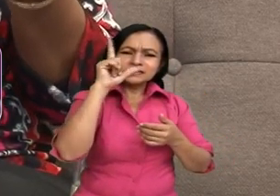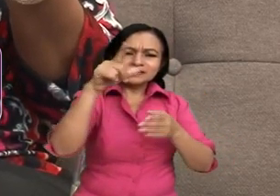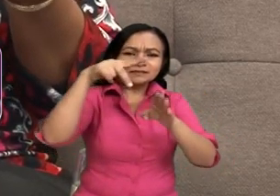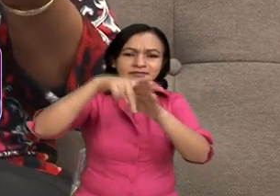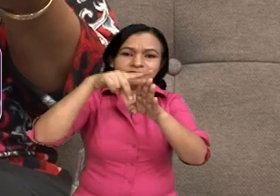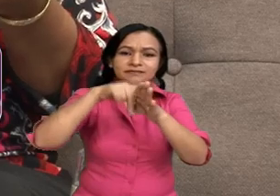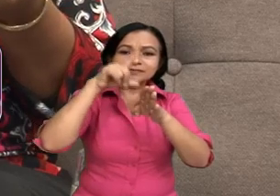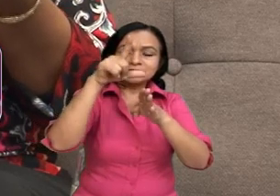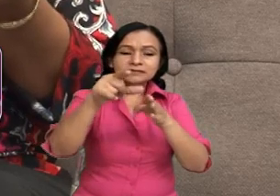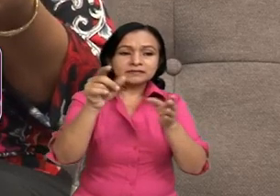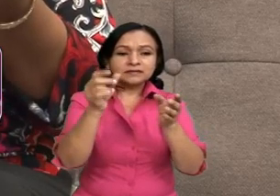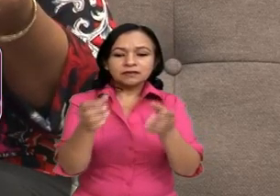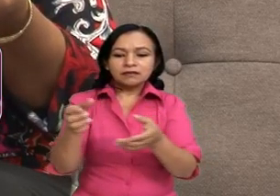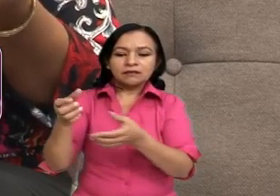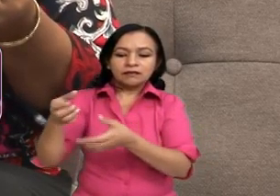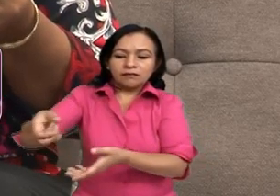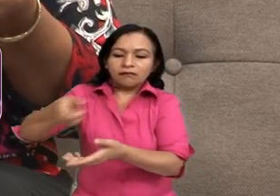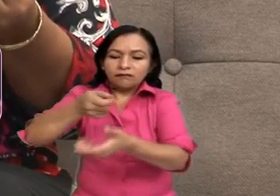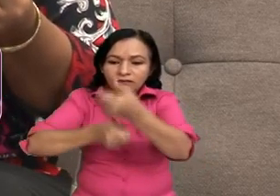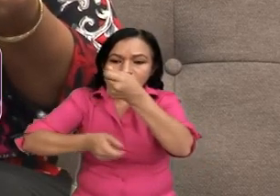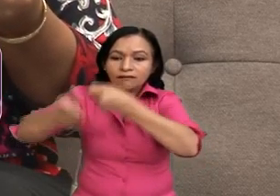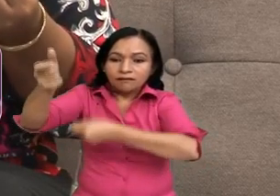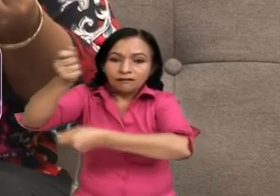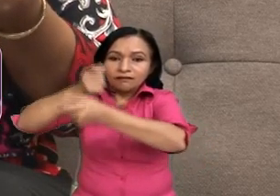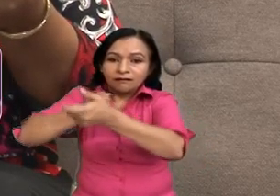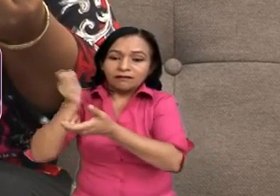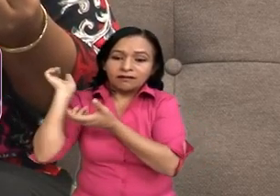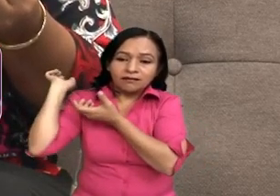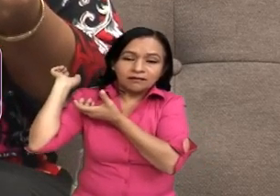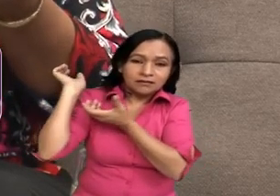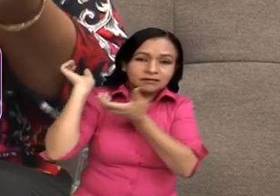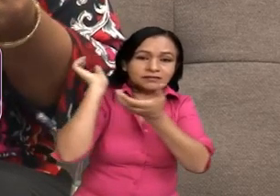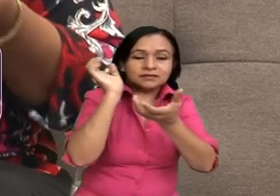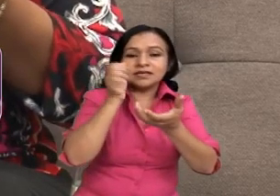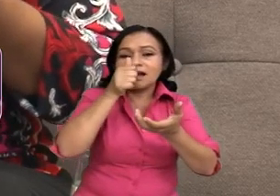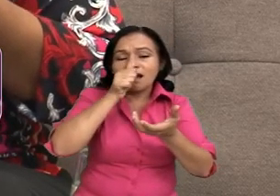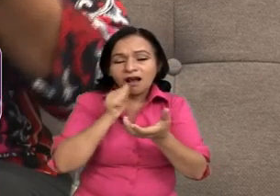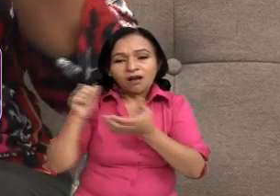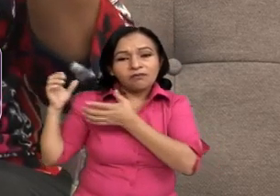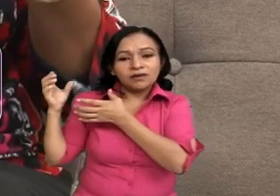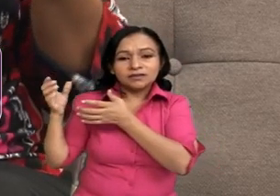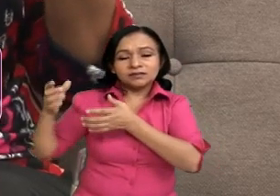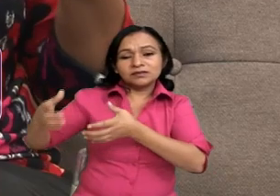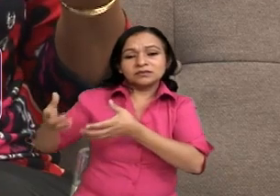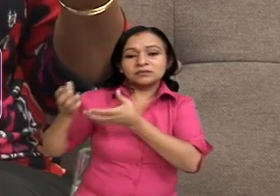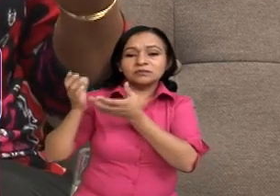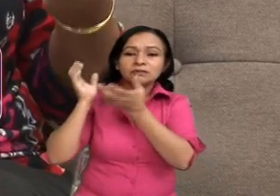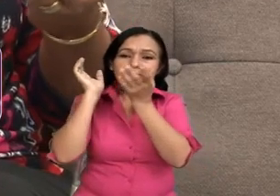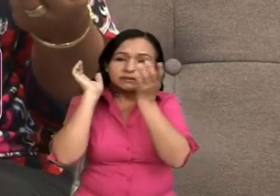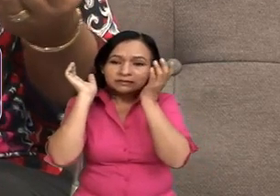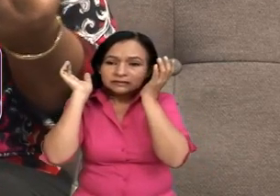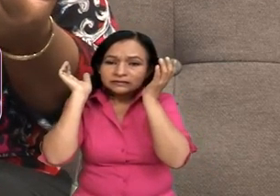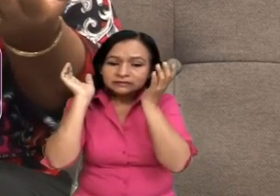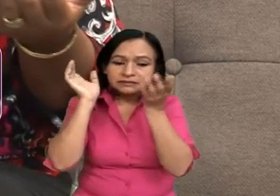de este gobierno de tener un sistema de agua para que esa mujer no acarree agua de distancias tan